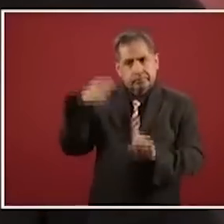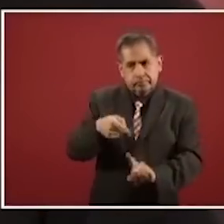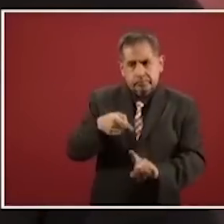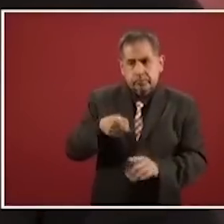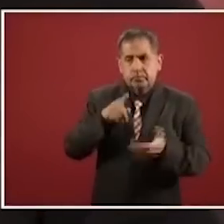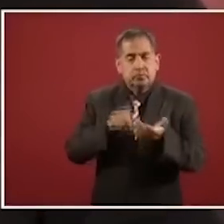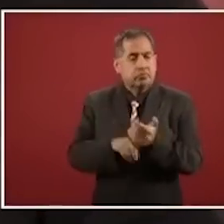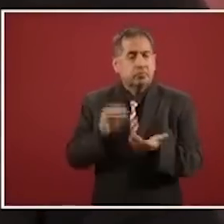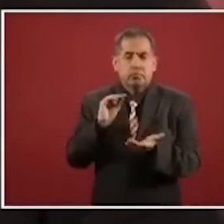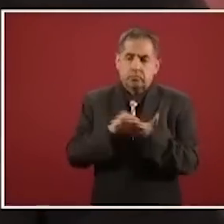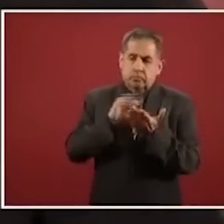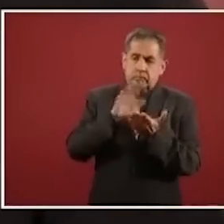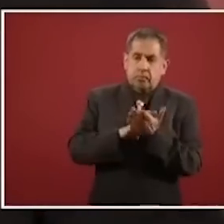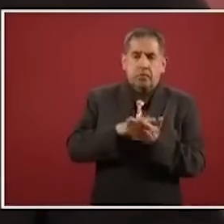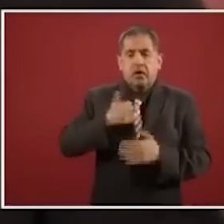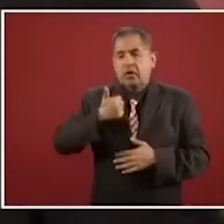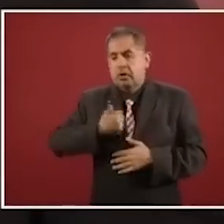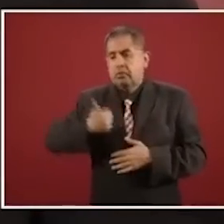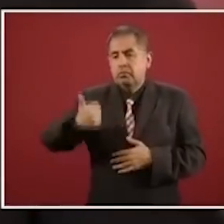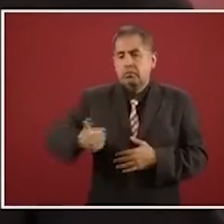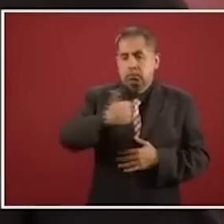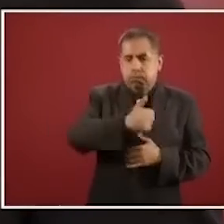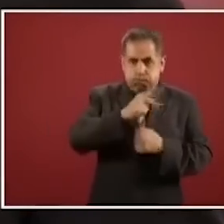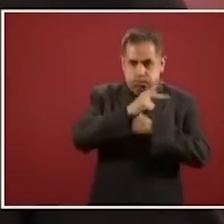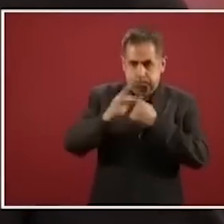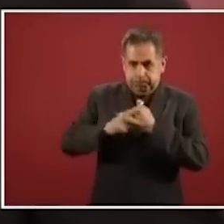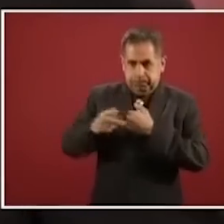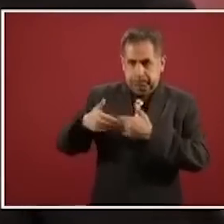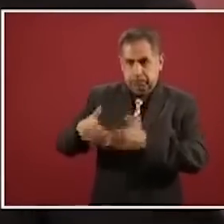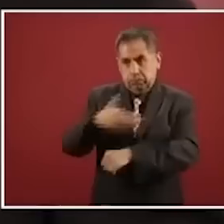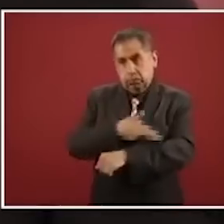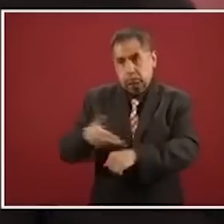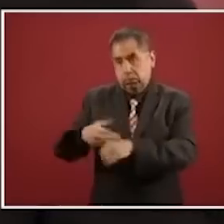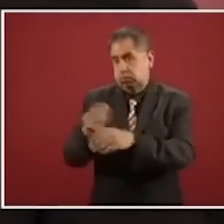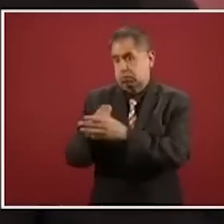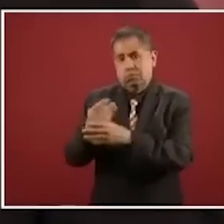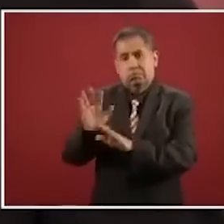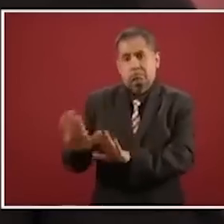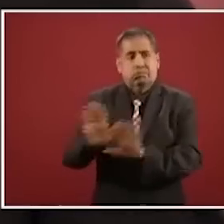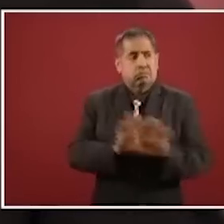ver con implementación y cada país tiene su margen para organizarse como quiera.